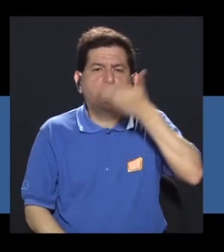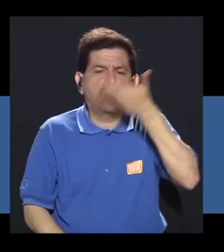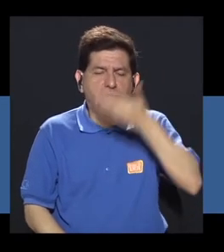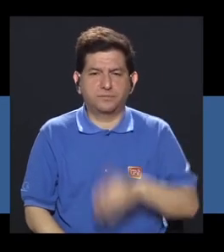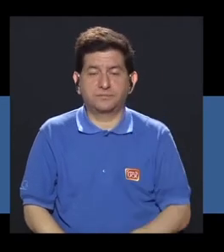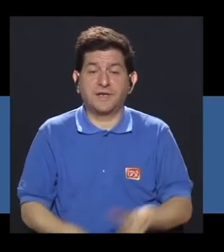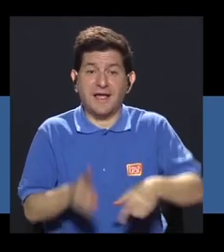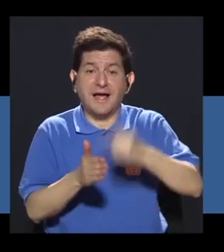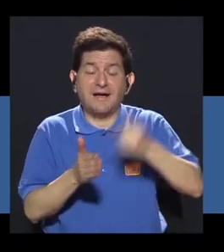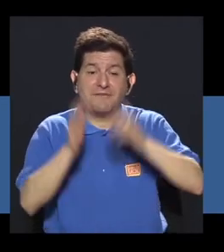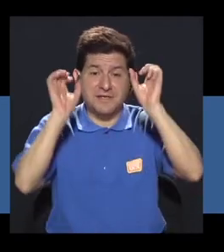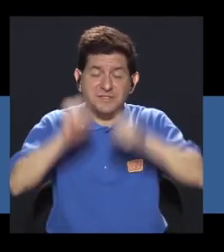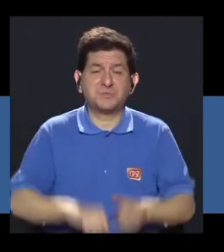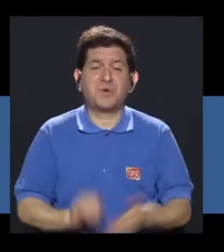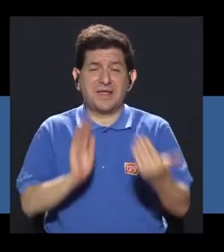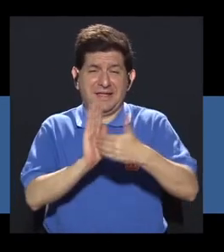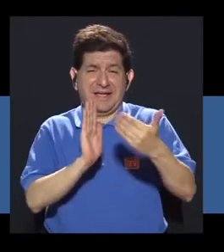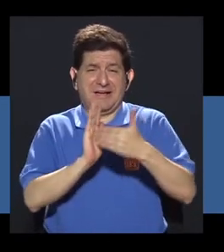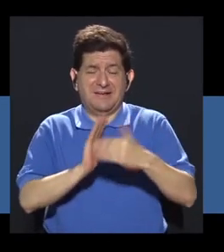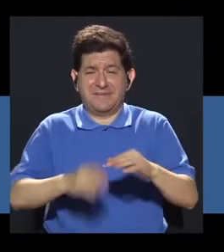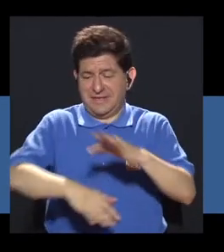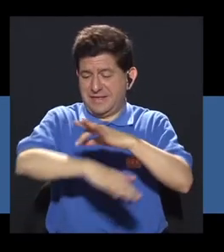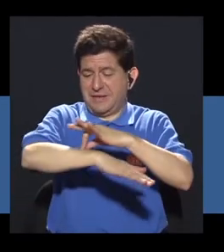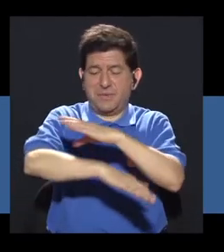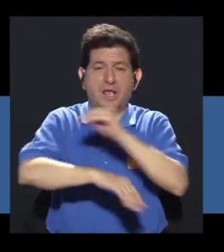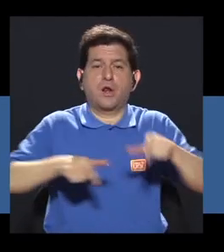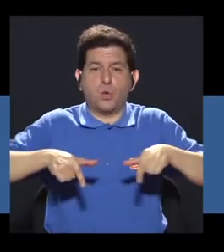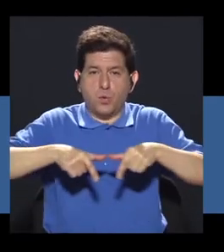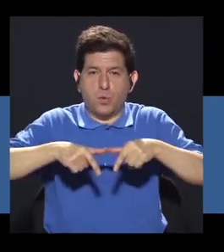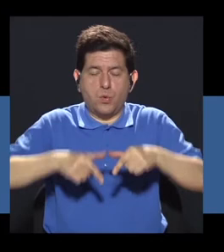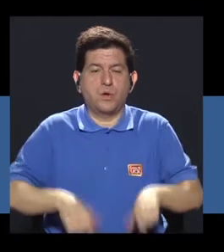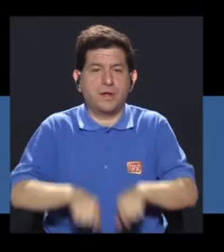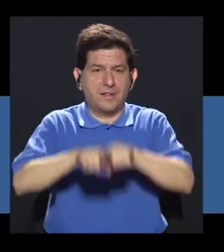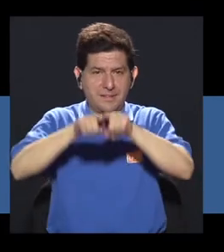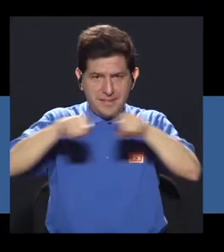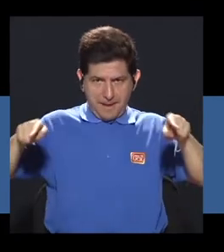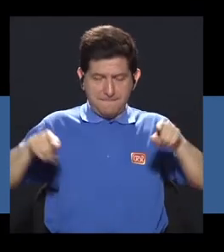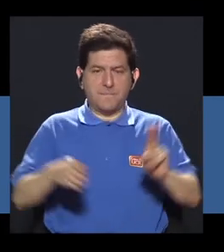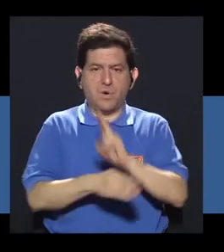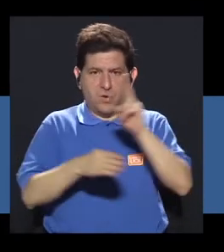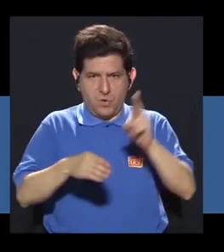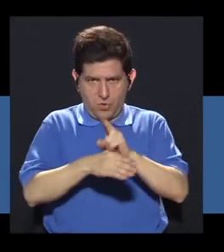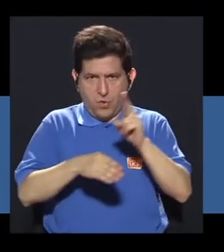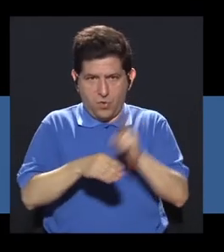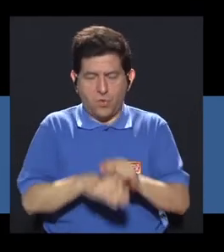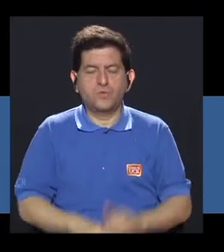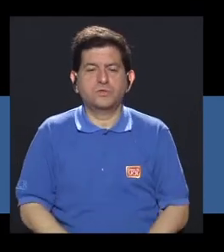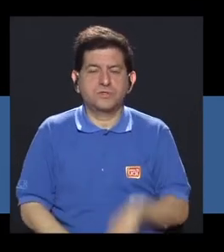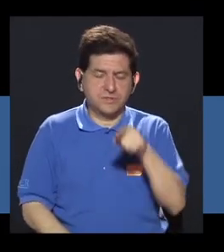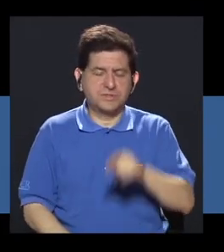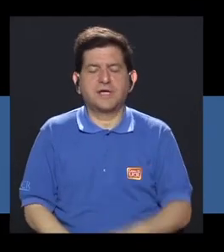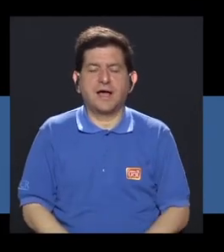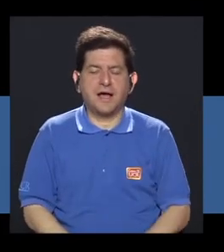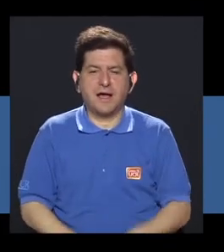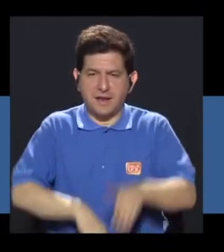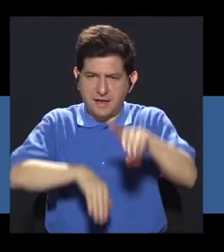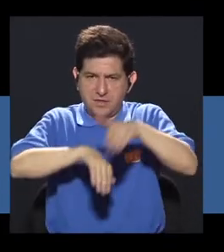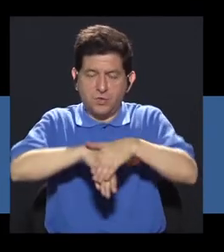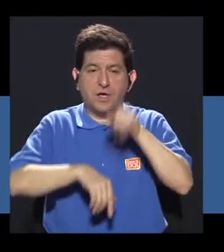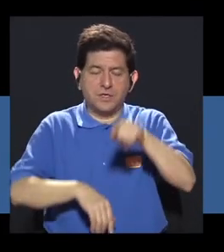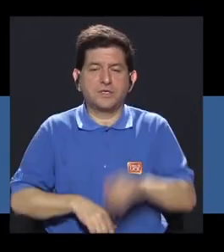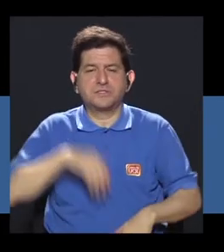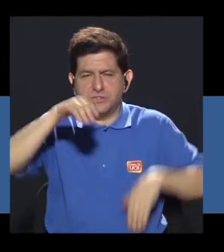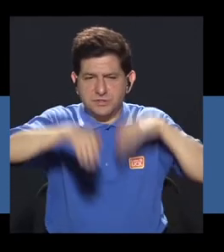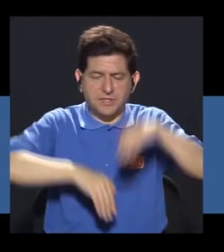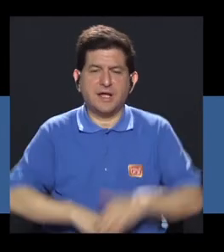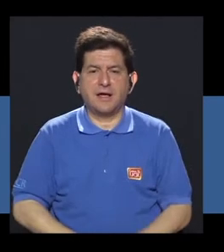o toallas perfumadas, ya que a veces pueden irritar la piel o la vagina. Tampoco se recomienda usar toallas si va a nadar,